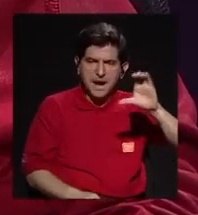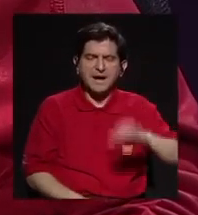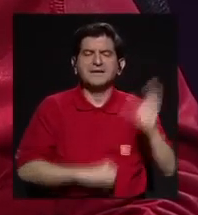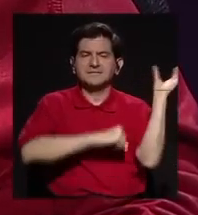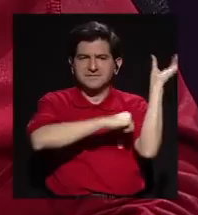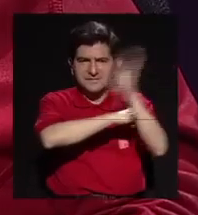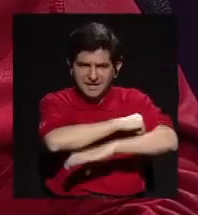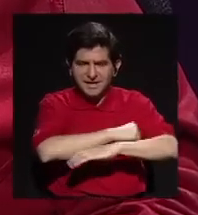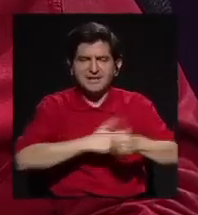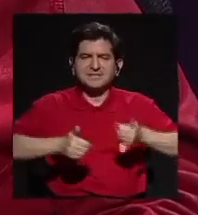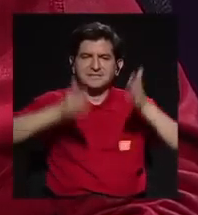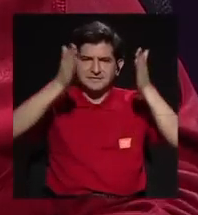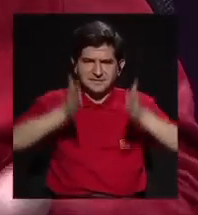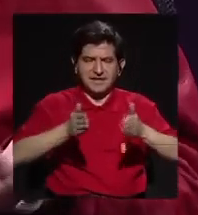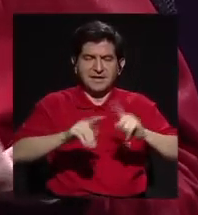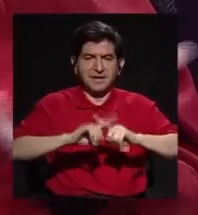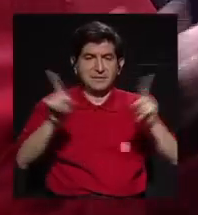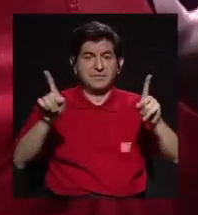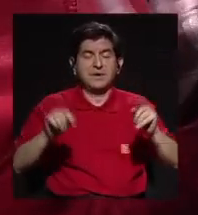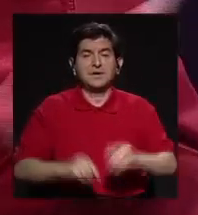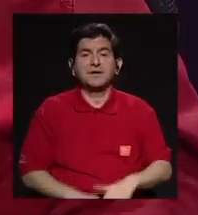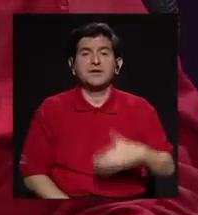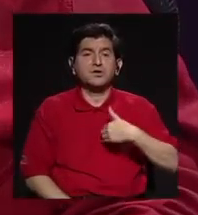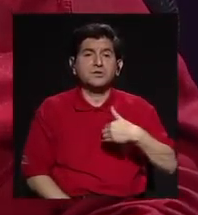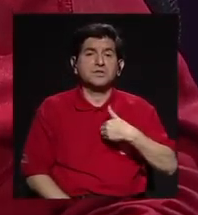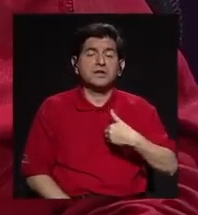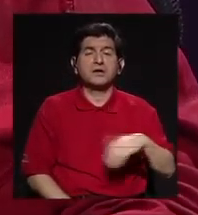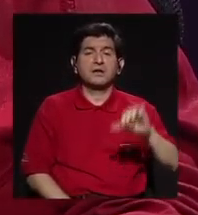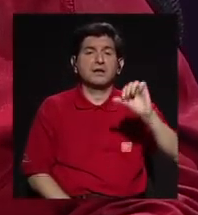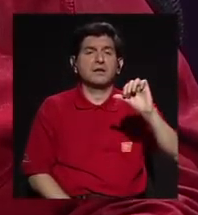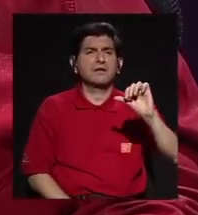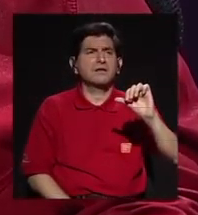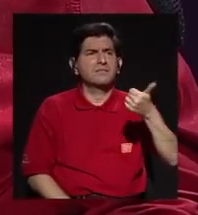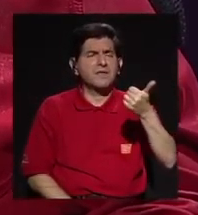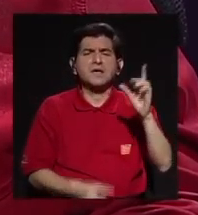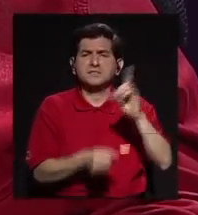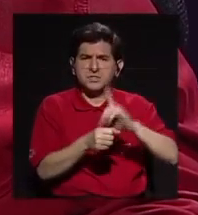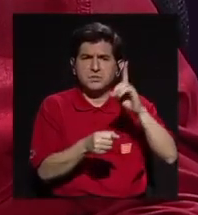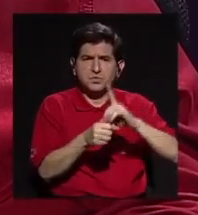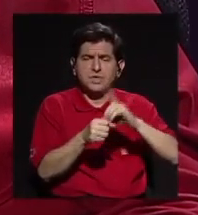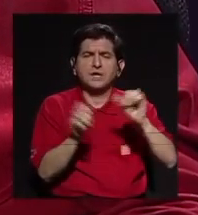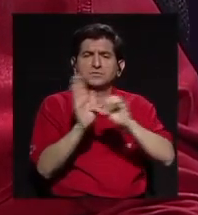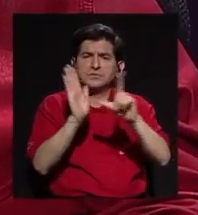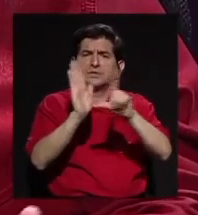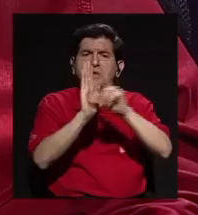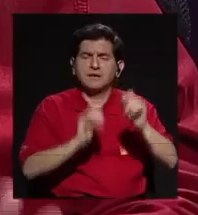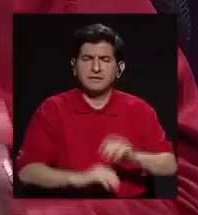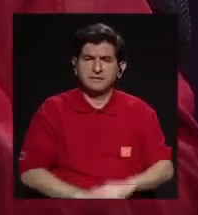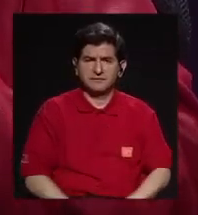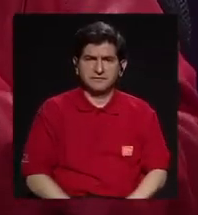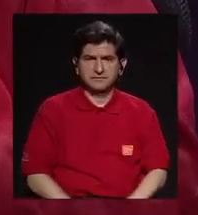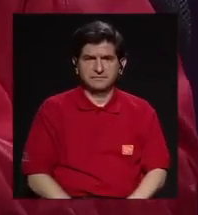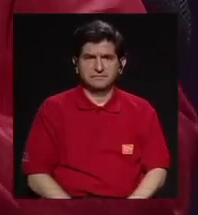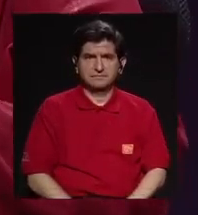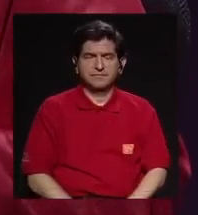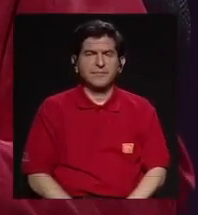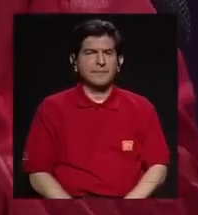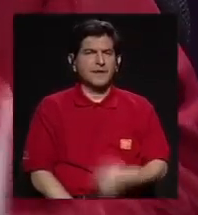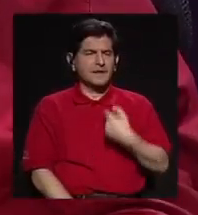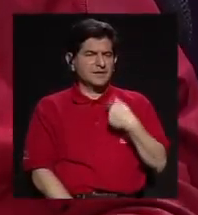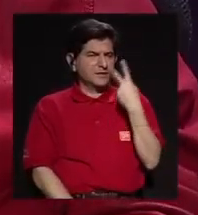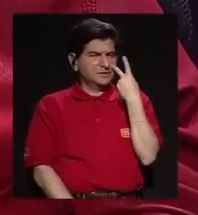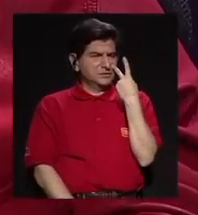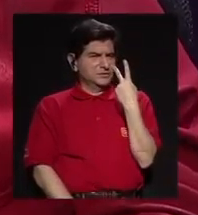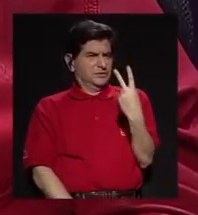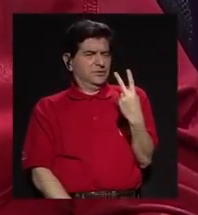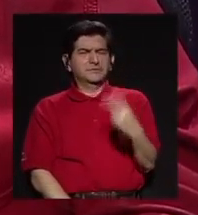penaliza su candidato, pero sacan 10 diputados en la Asamblea Legislativa. Entonces, yo lo veo